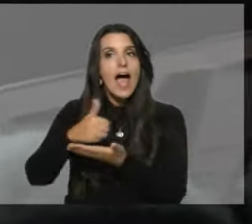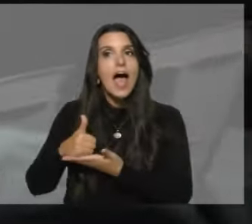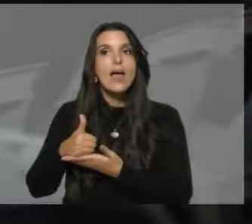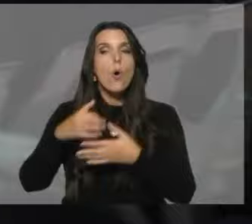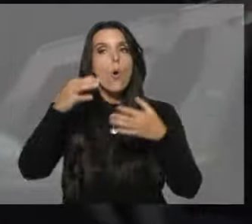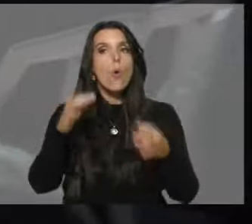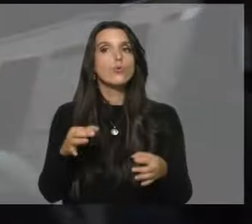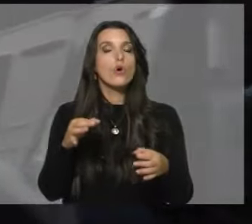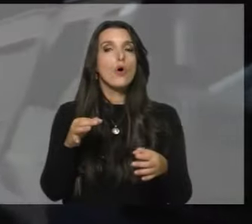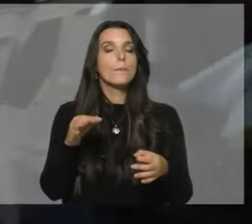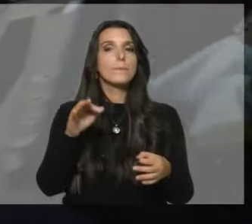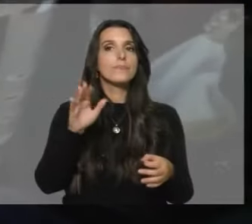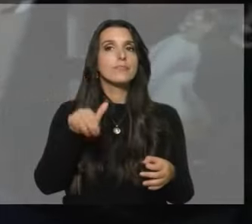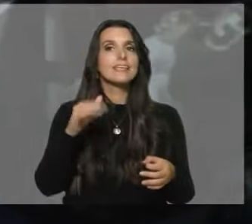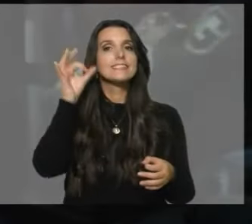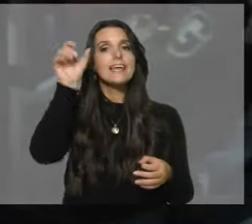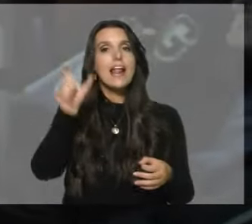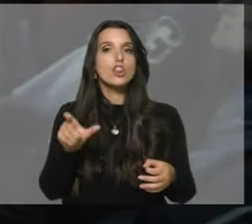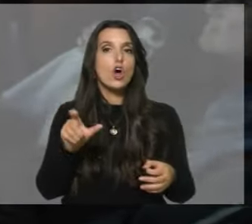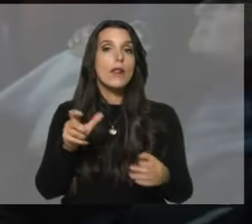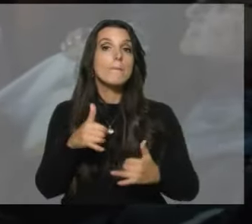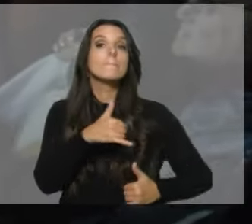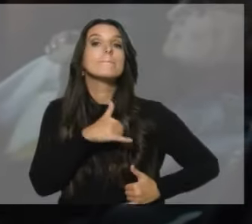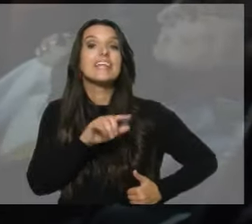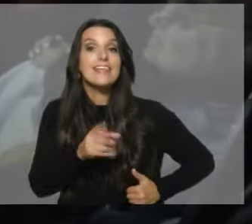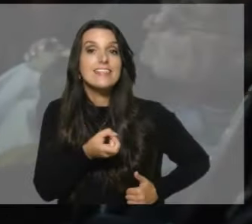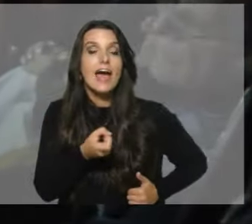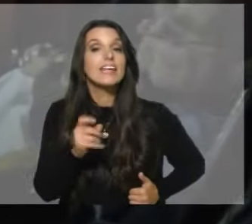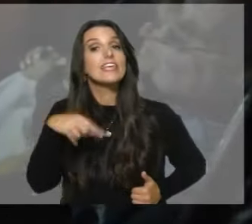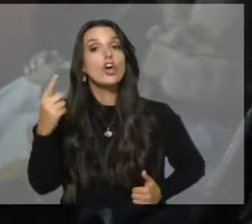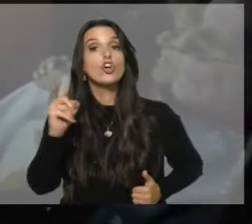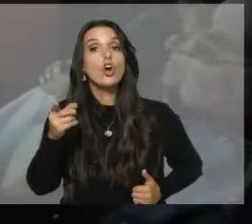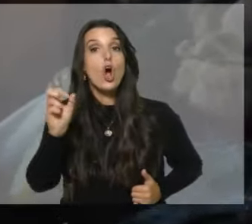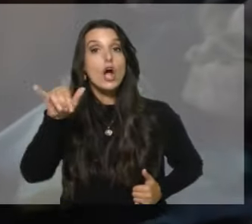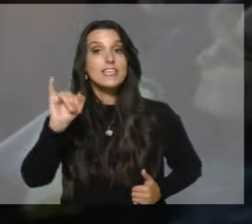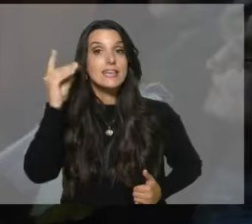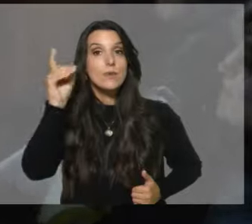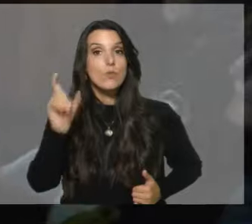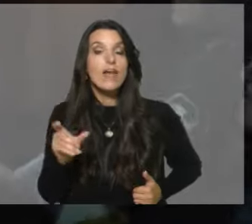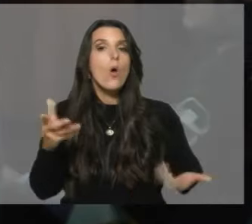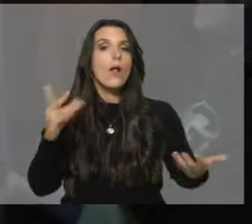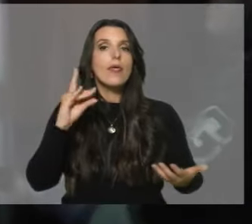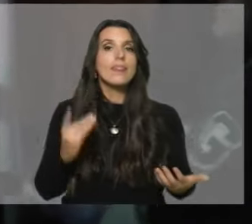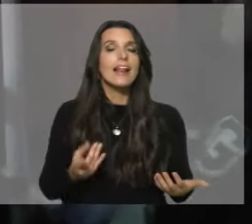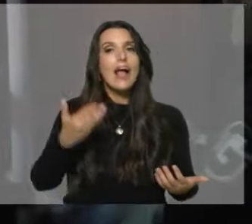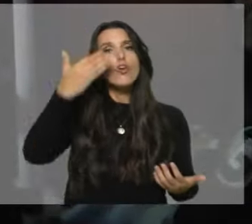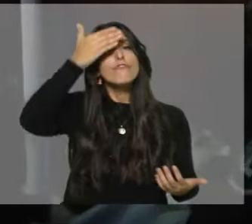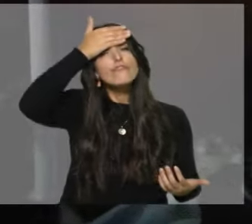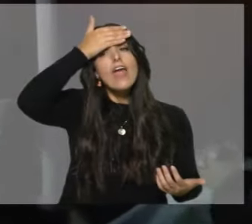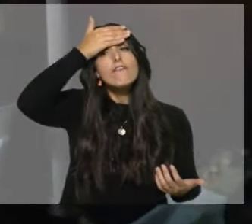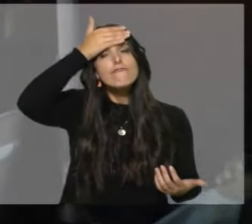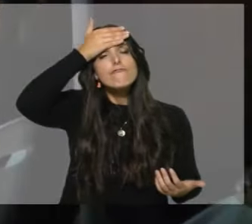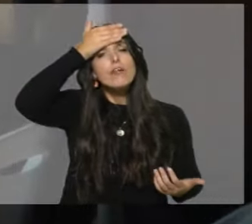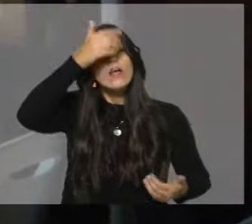entre otros, el senador Javier García y el diputado Rodrigo Goñi. Delgado está con fiebre, nos han confirmado, por lo